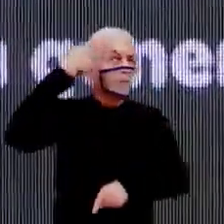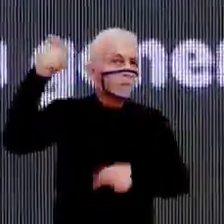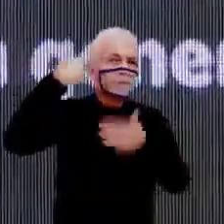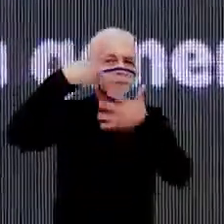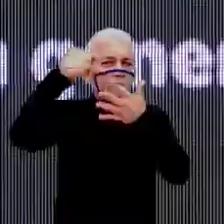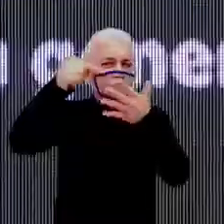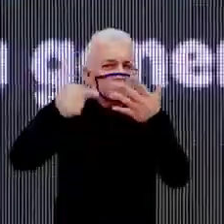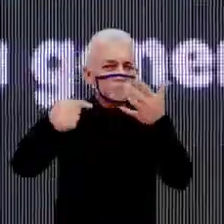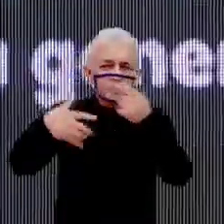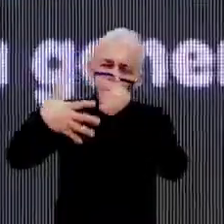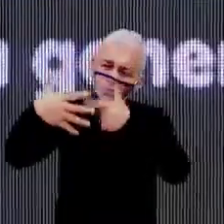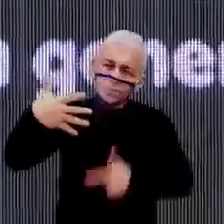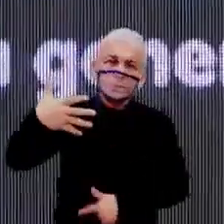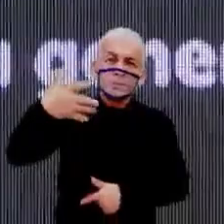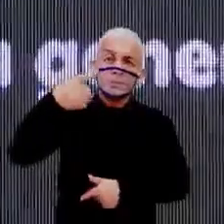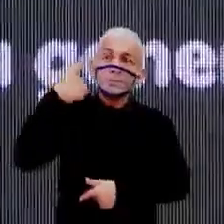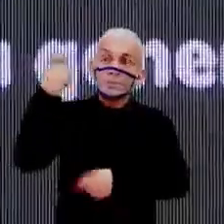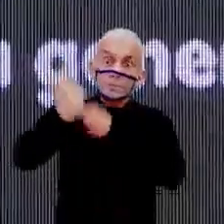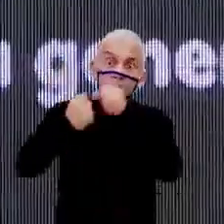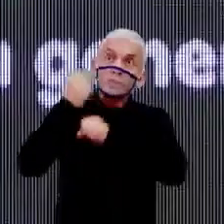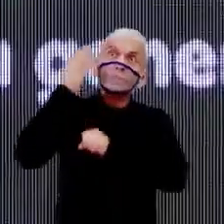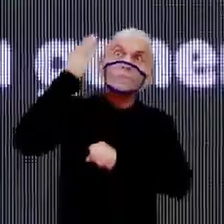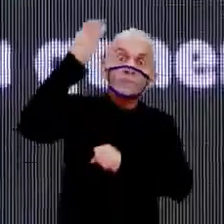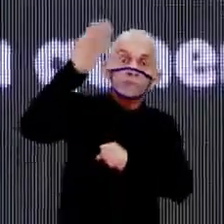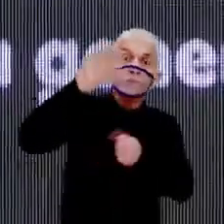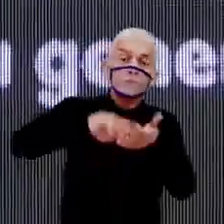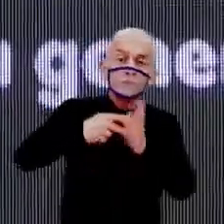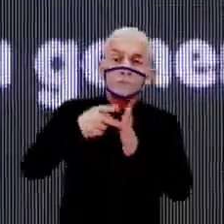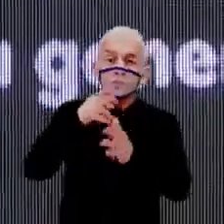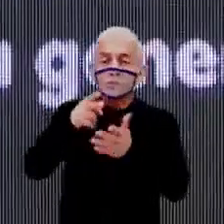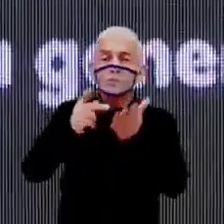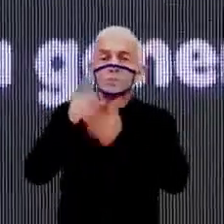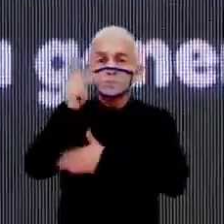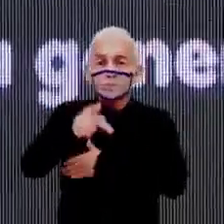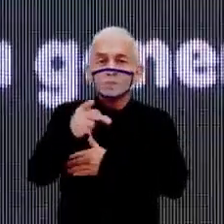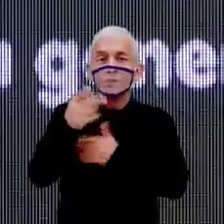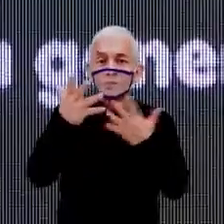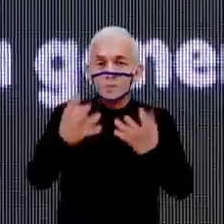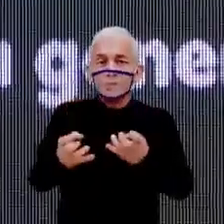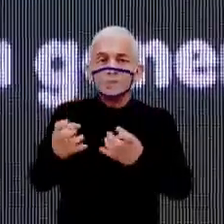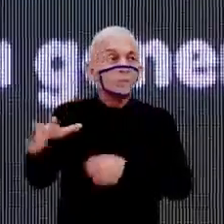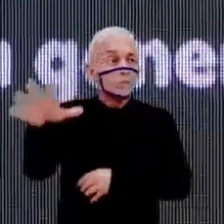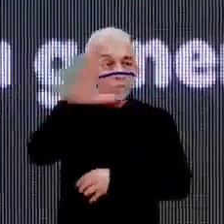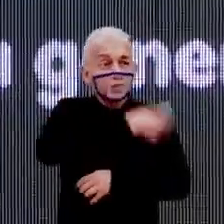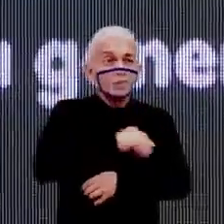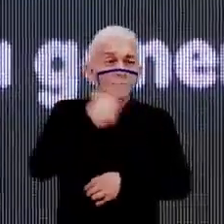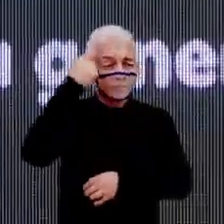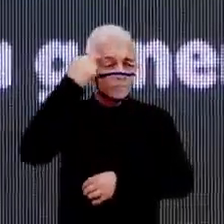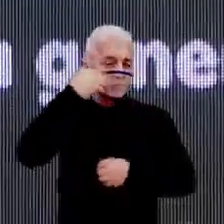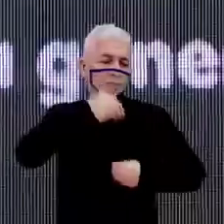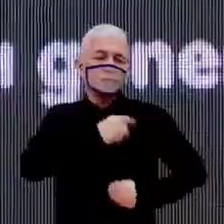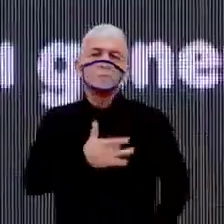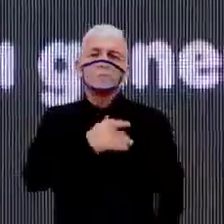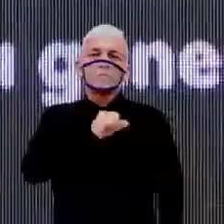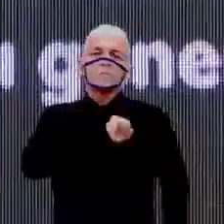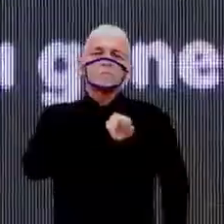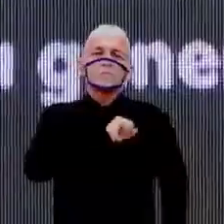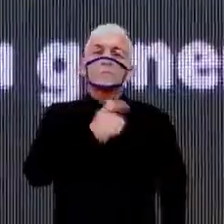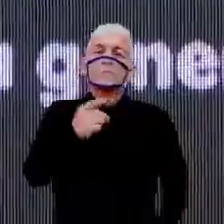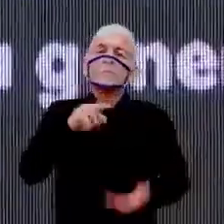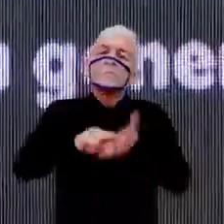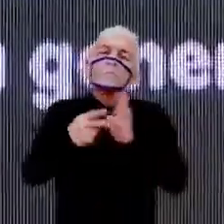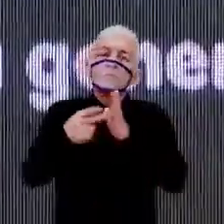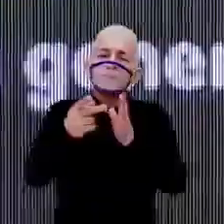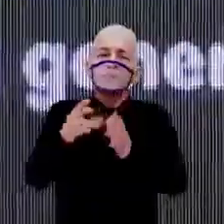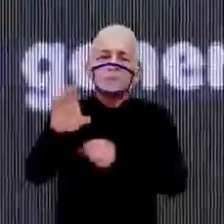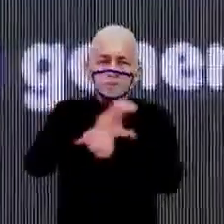al 2100, yo creo que es un proyecto que debemos abanderar todos, y que dentro de muy poco se le va a presentar a la